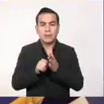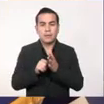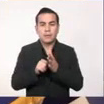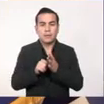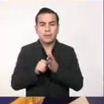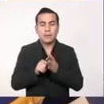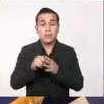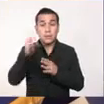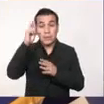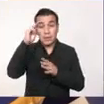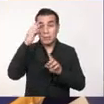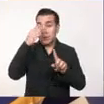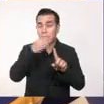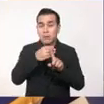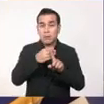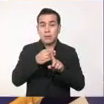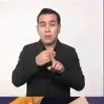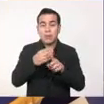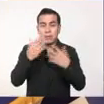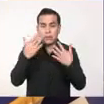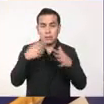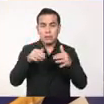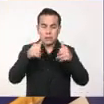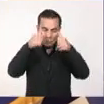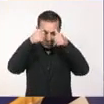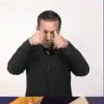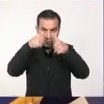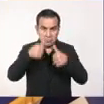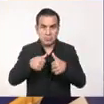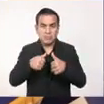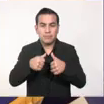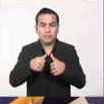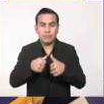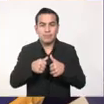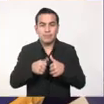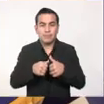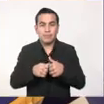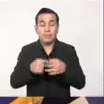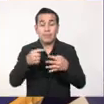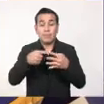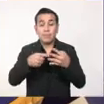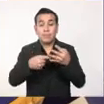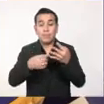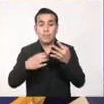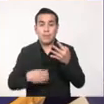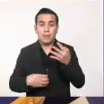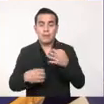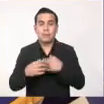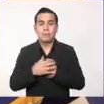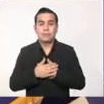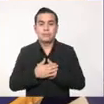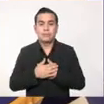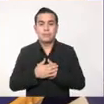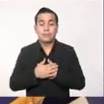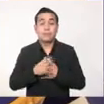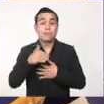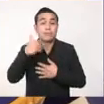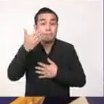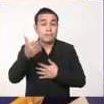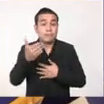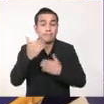por causas específicas previamente establecidas por la ley. Punto. Y luego